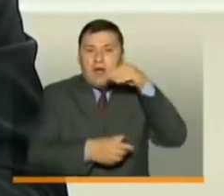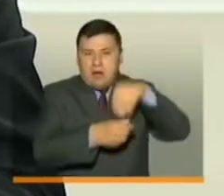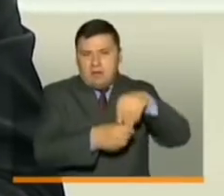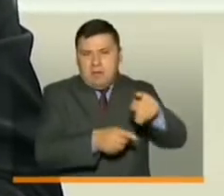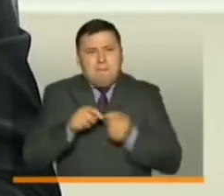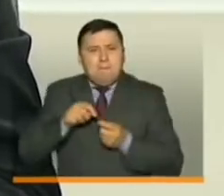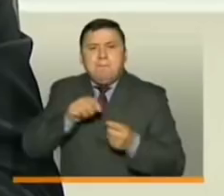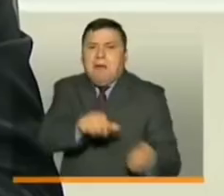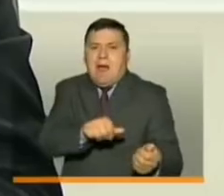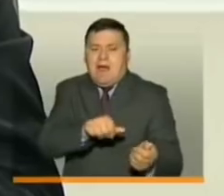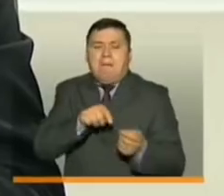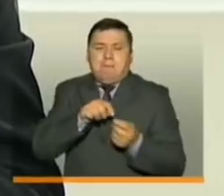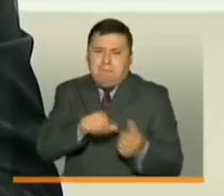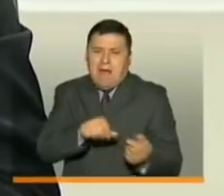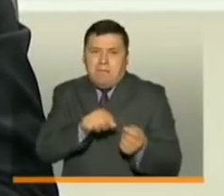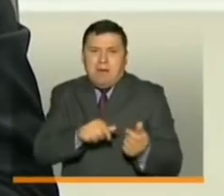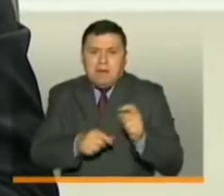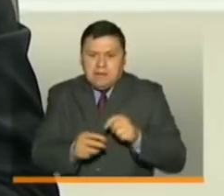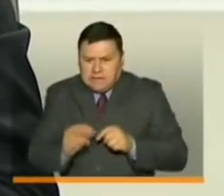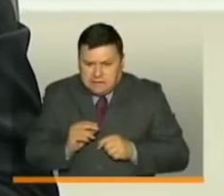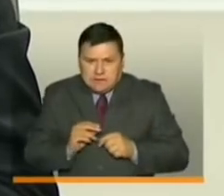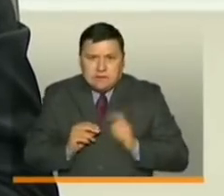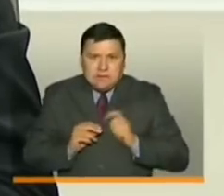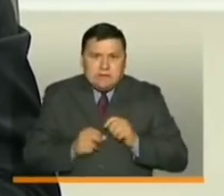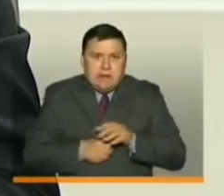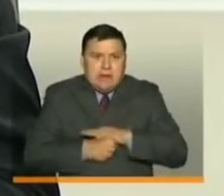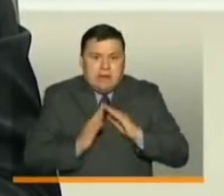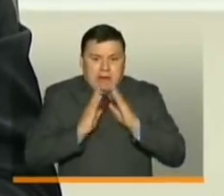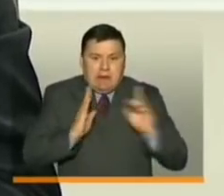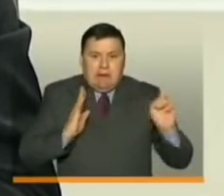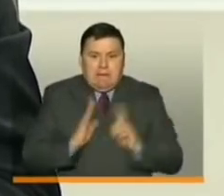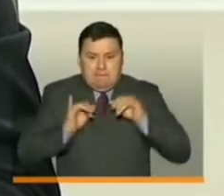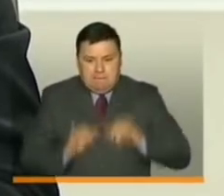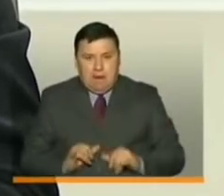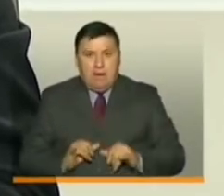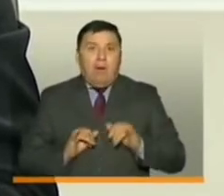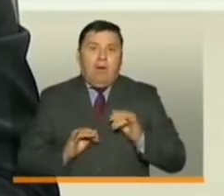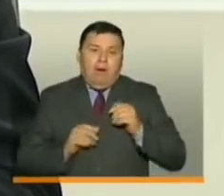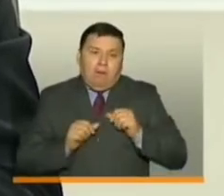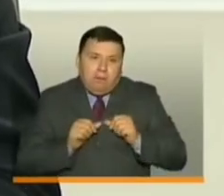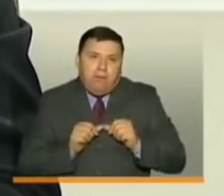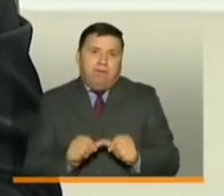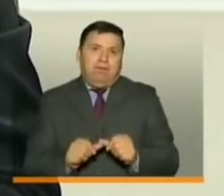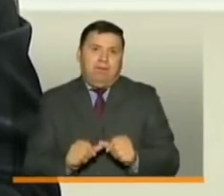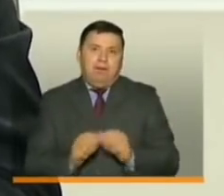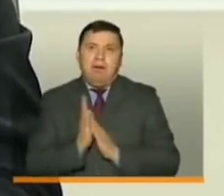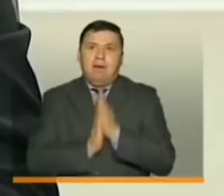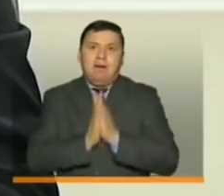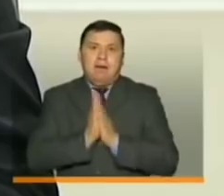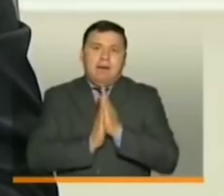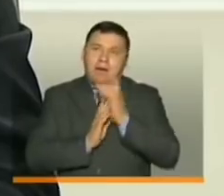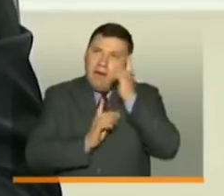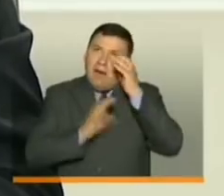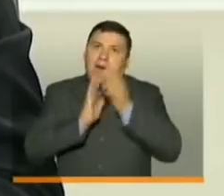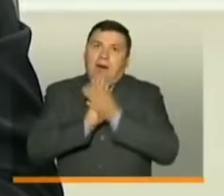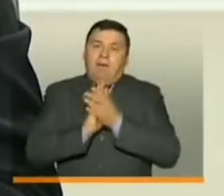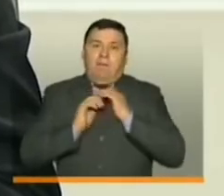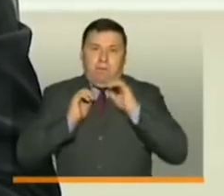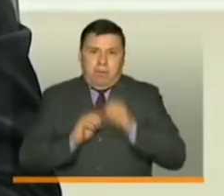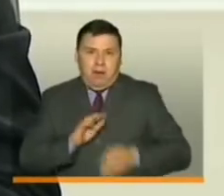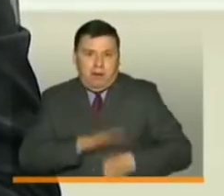se mantengan para que puedan mantenerse durante el aislamiento sino para que bien puedan conservar las expectativas y la esperanza en poder salir